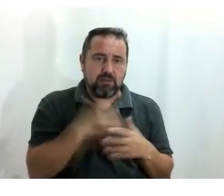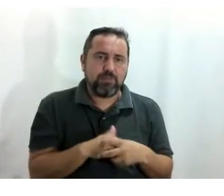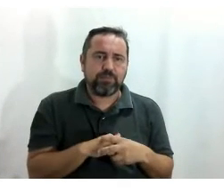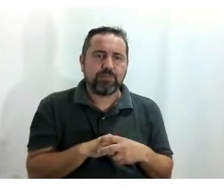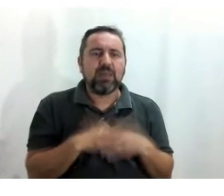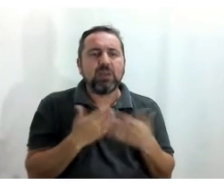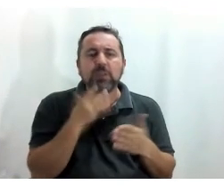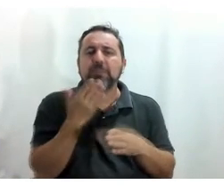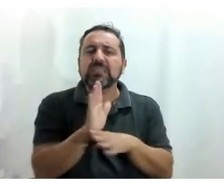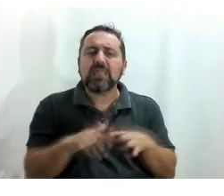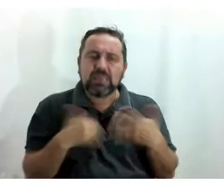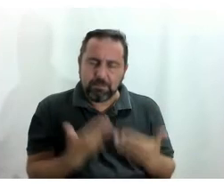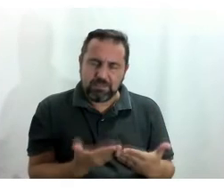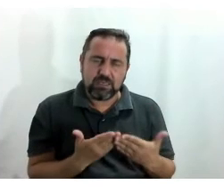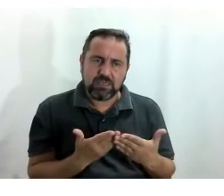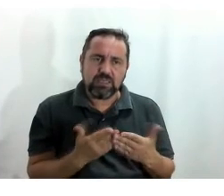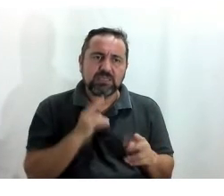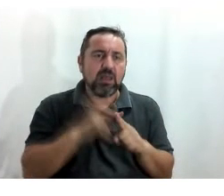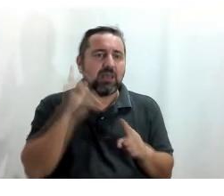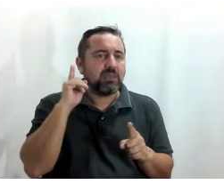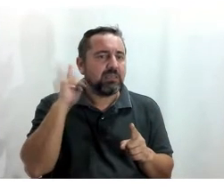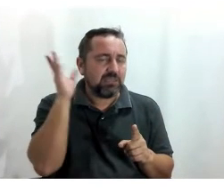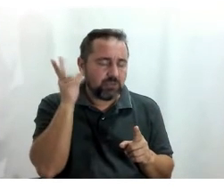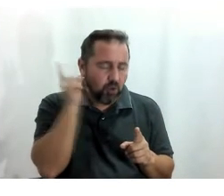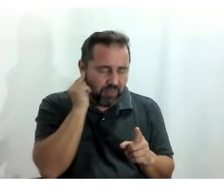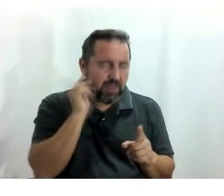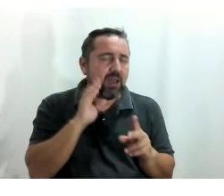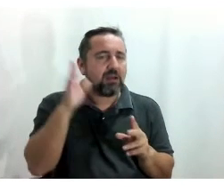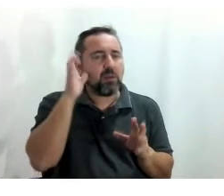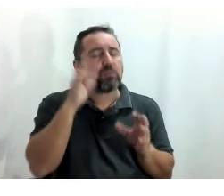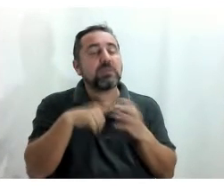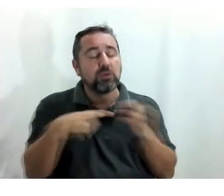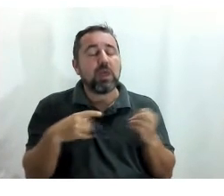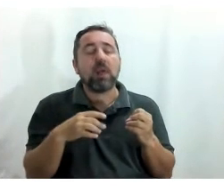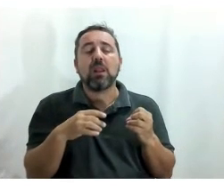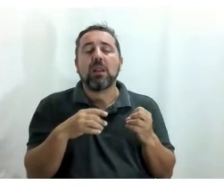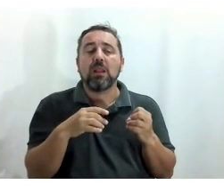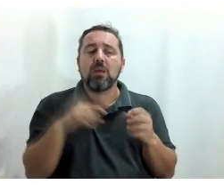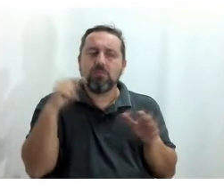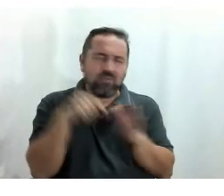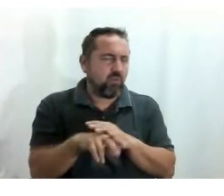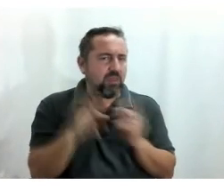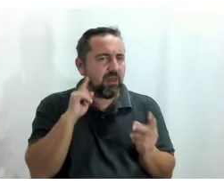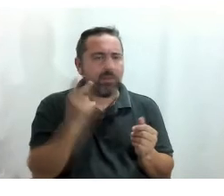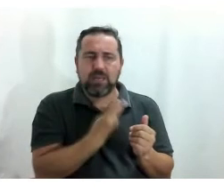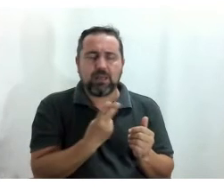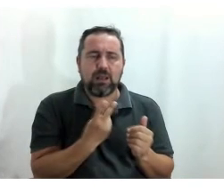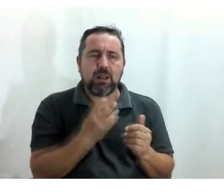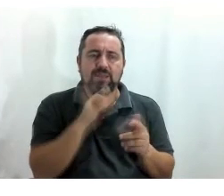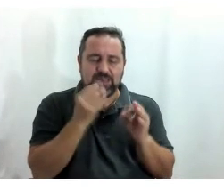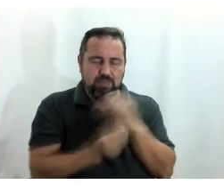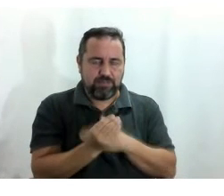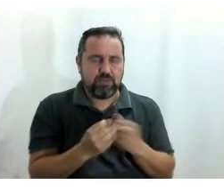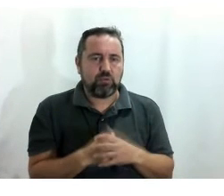concreto, presentan también una sordera neurosensorial profunda, bilateral, que aparece desde el nacimiento.